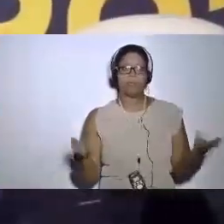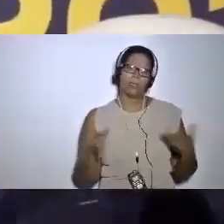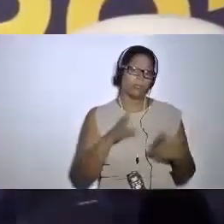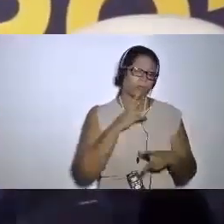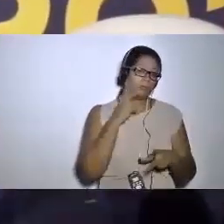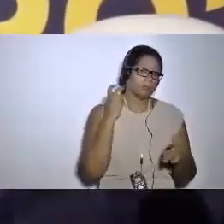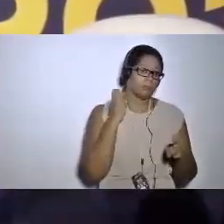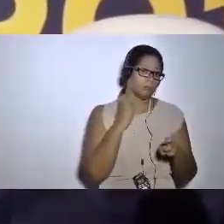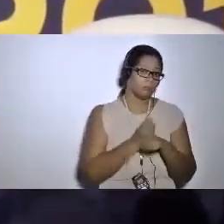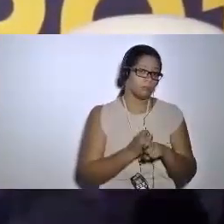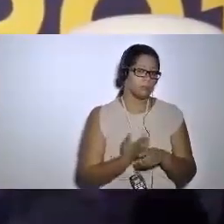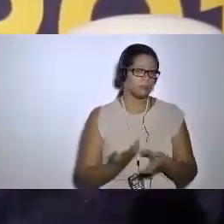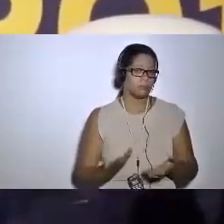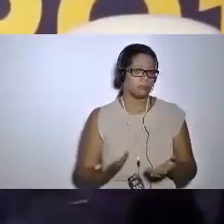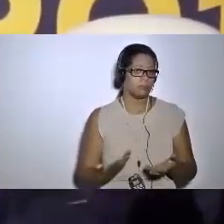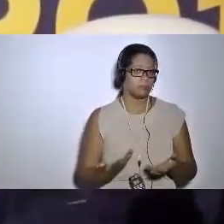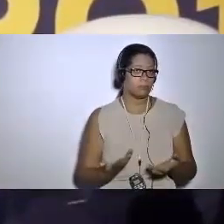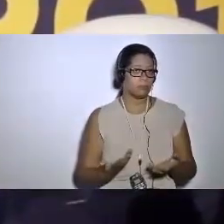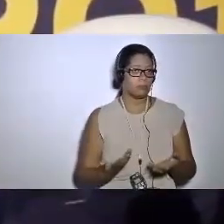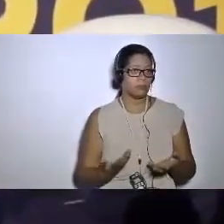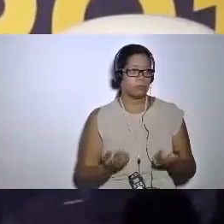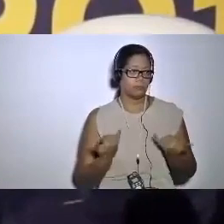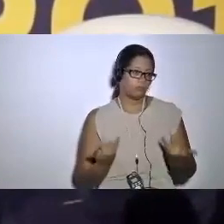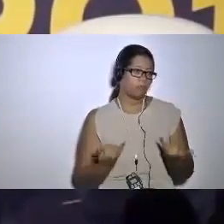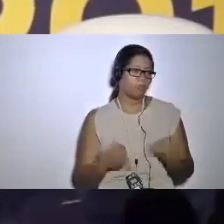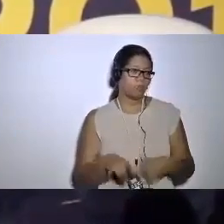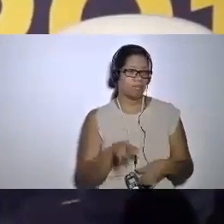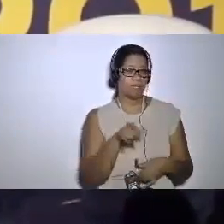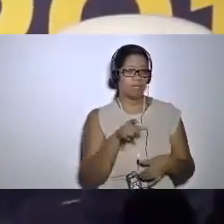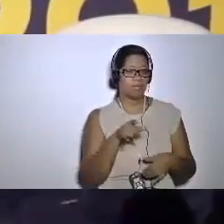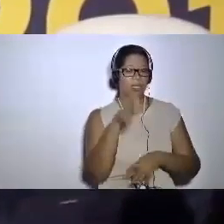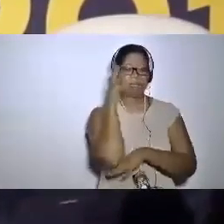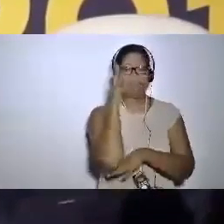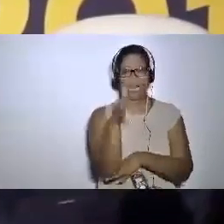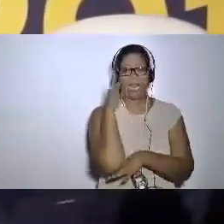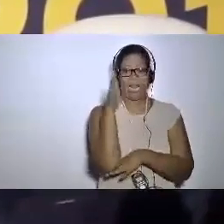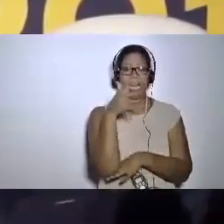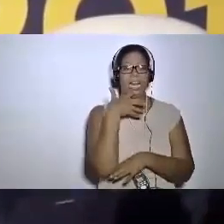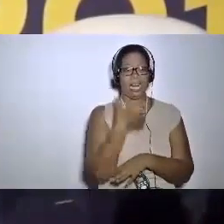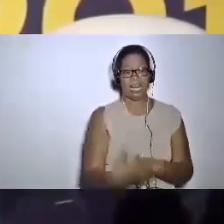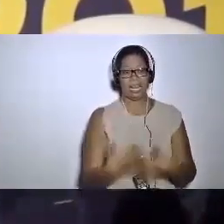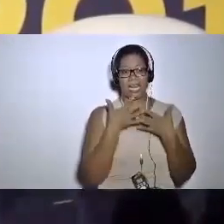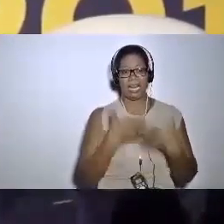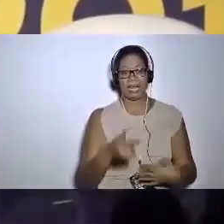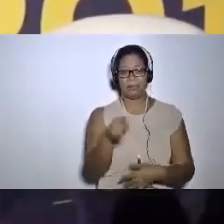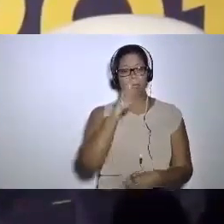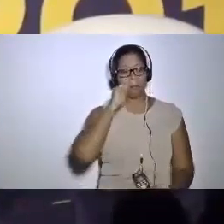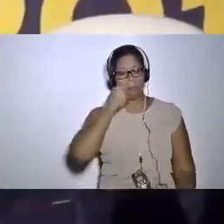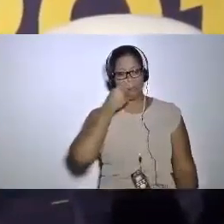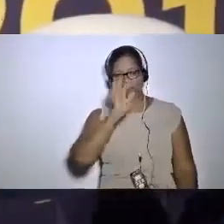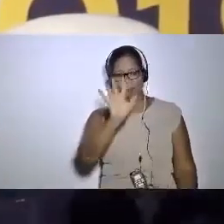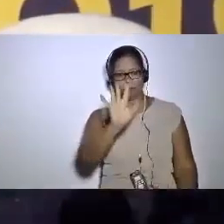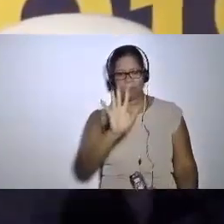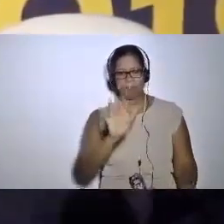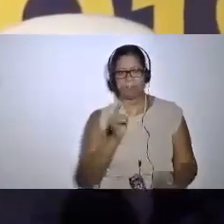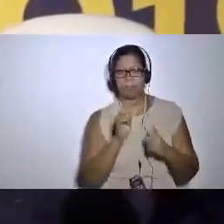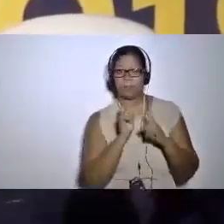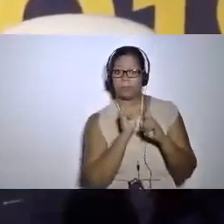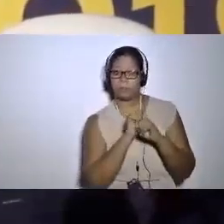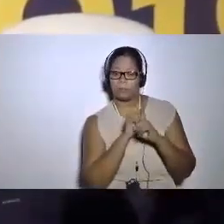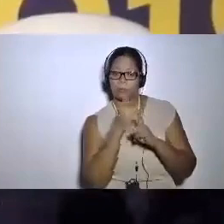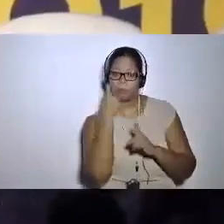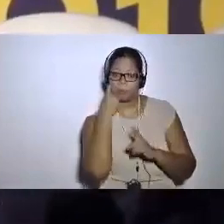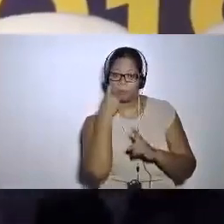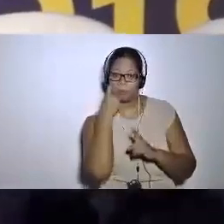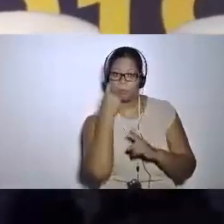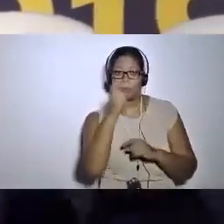bueno, es algo muy complejo. No los quiero aburrir con esto, pero sí parece ser